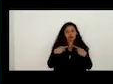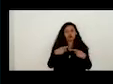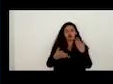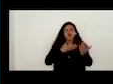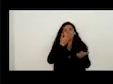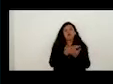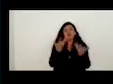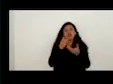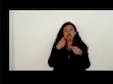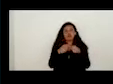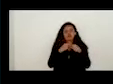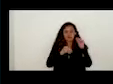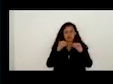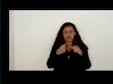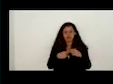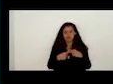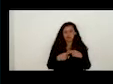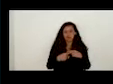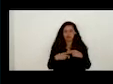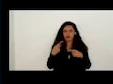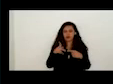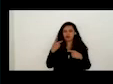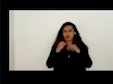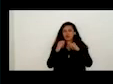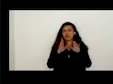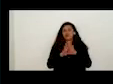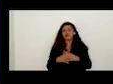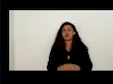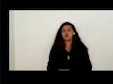de alimentación saludable en sus instituciones?